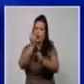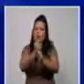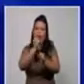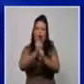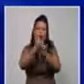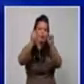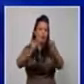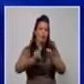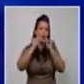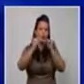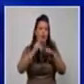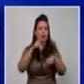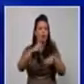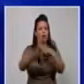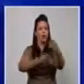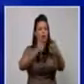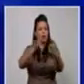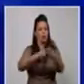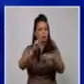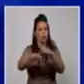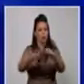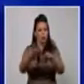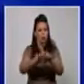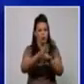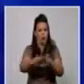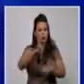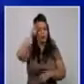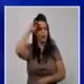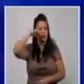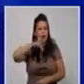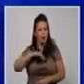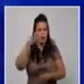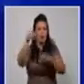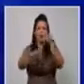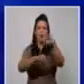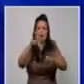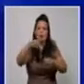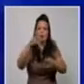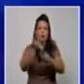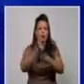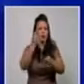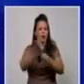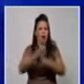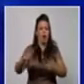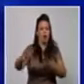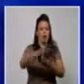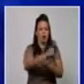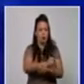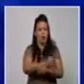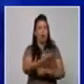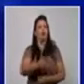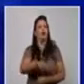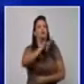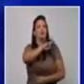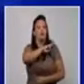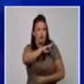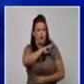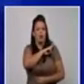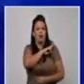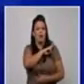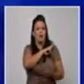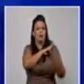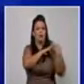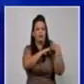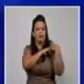el SARS-CoV-2. Sabemos que además la participación de todos, la responsabilidad es el mejor comportamiento para reforzar, para de